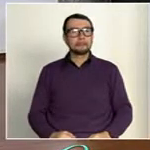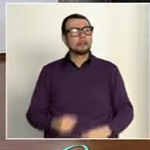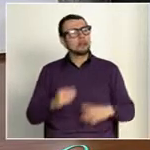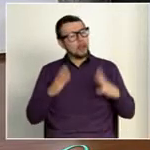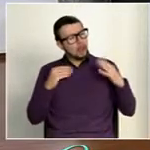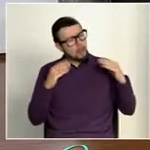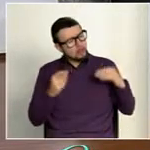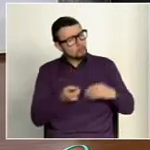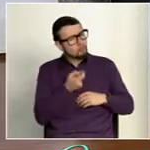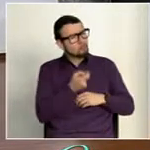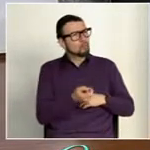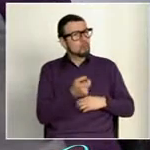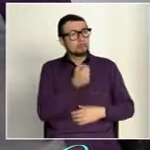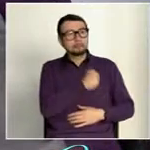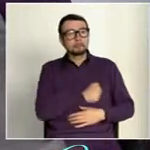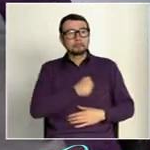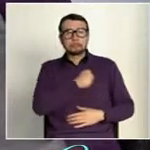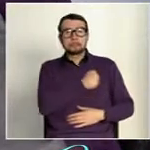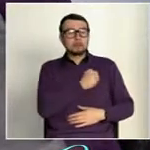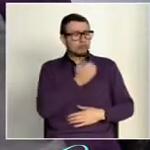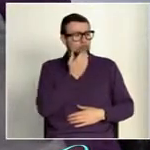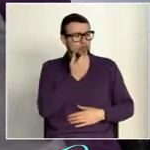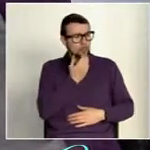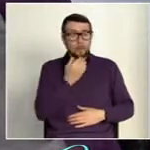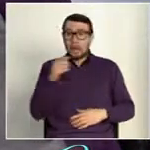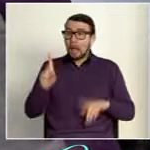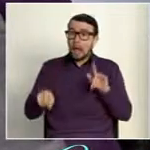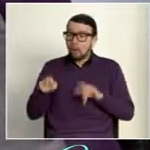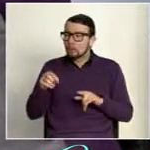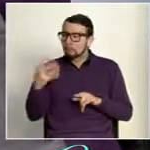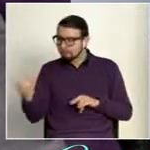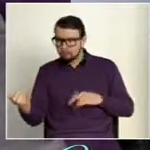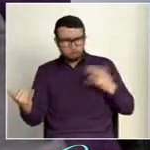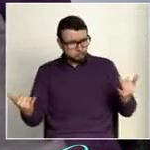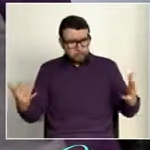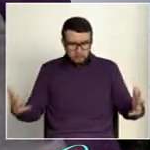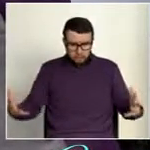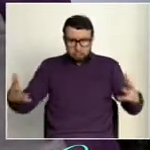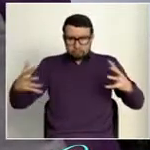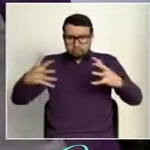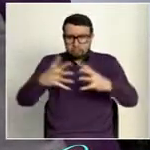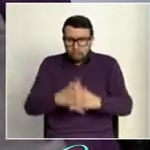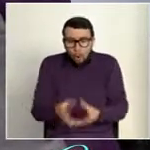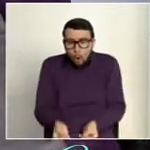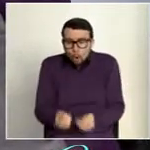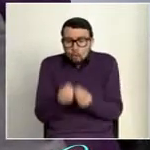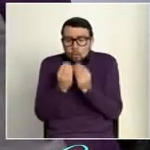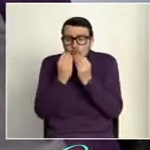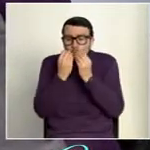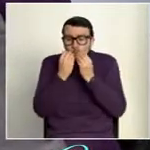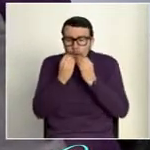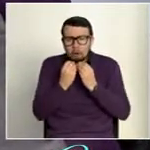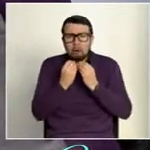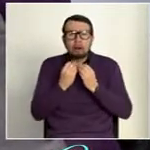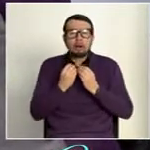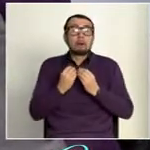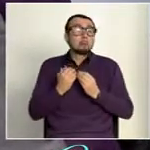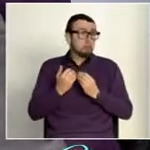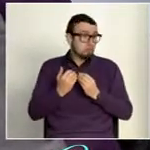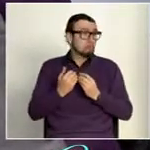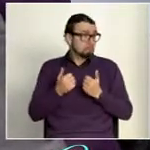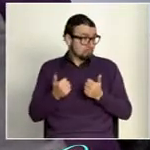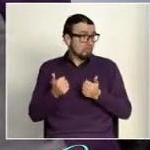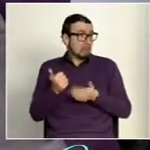poco, digamos, de algunas combinaciones, de algunas mezclas, de algunas cosas que nos pueden servir, porque mucha